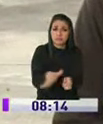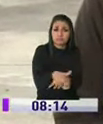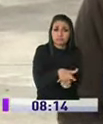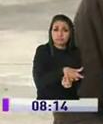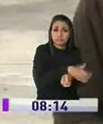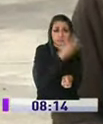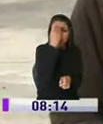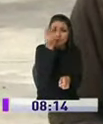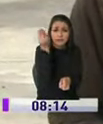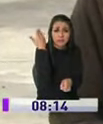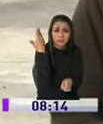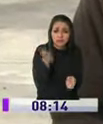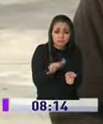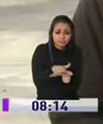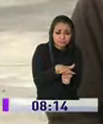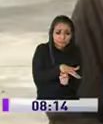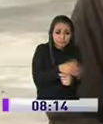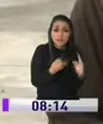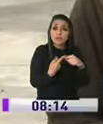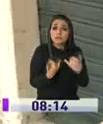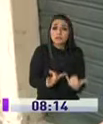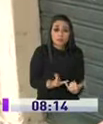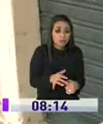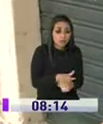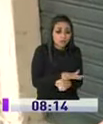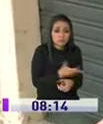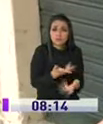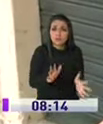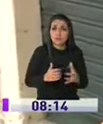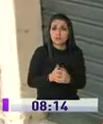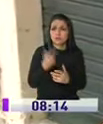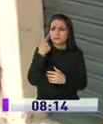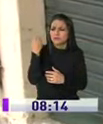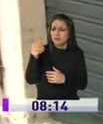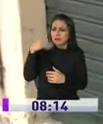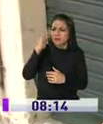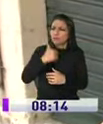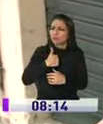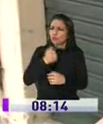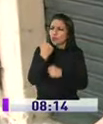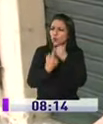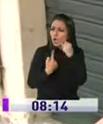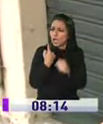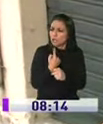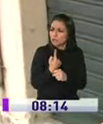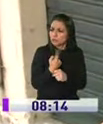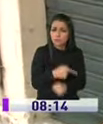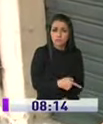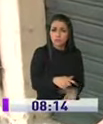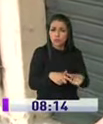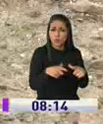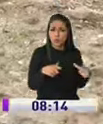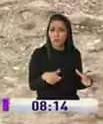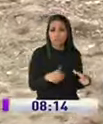municipio. Hasta hoy no vienen. Mucho tiempo. Yo vivo más de un año por aquí y ese hueco está ahí.